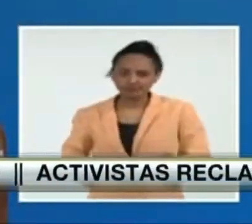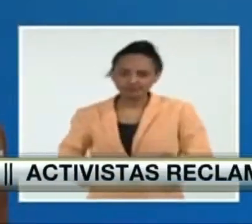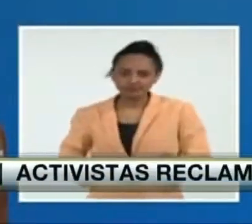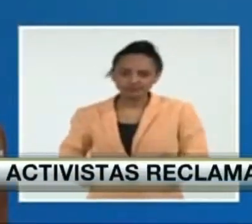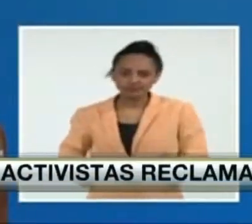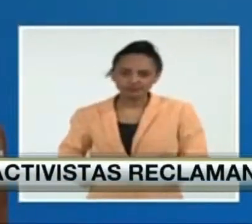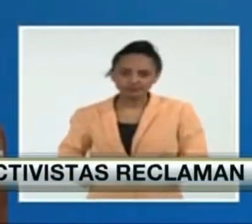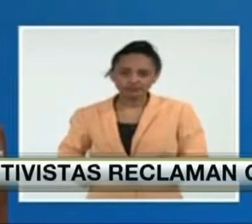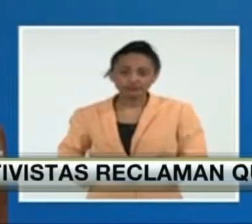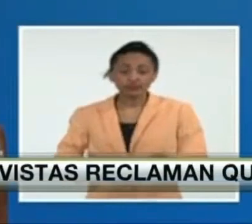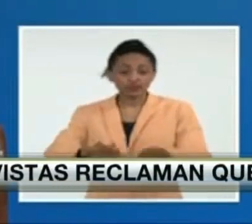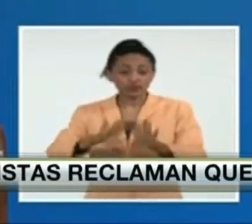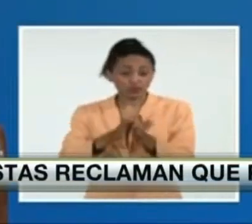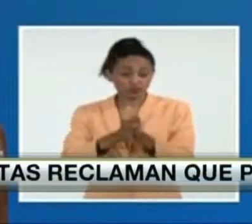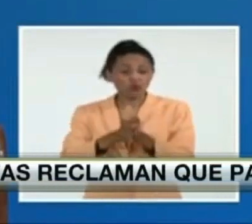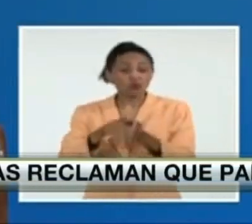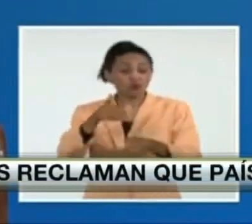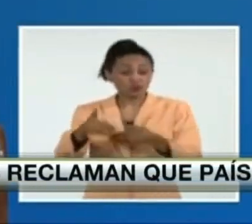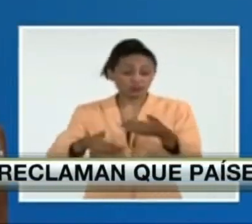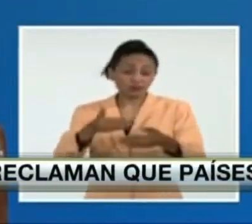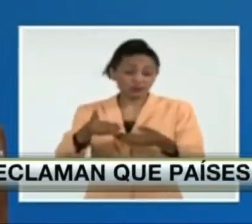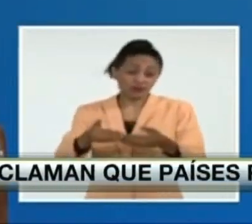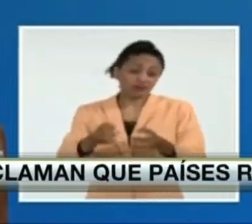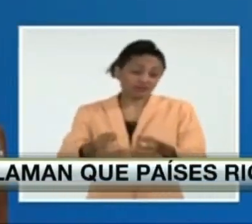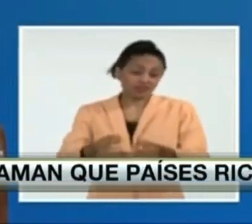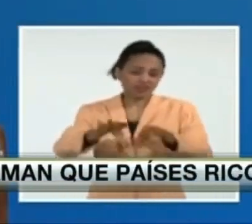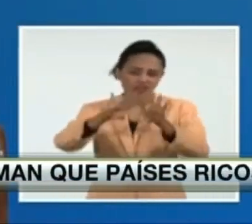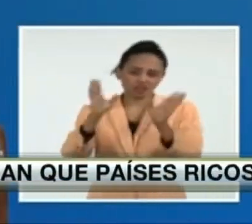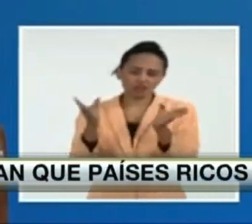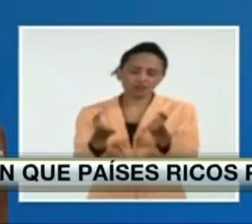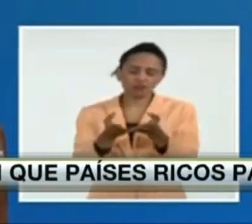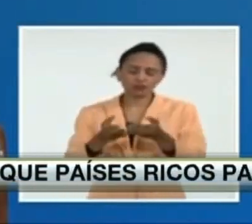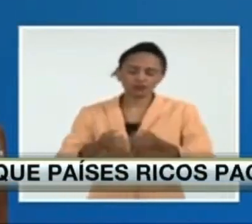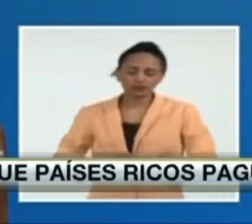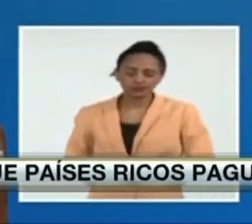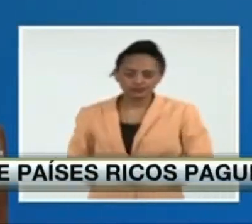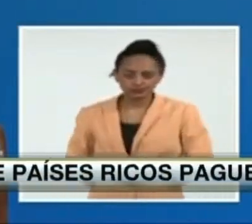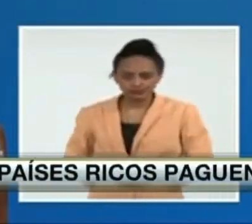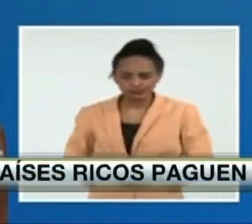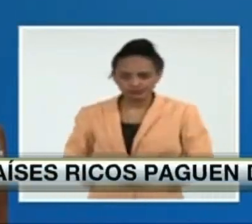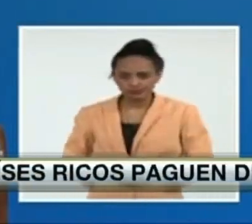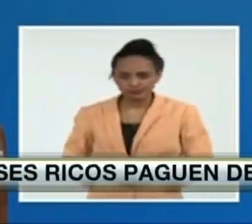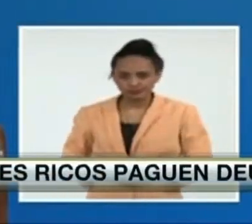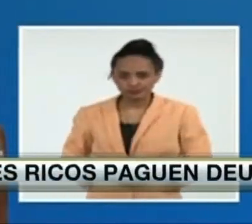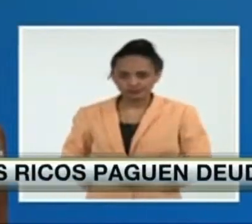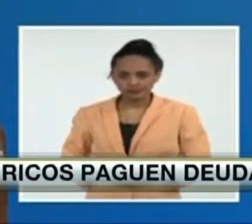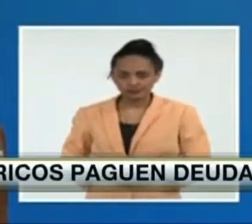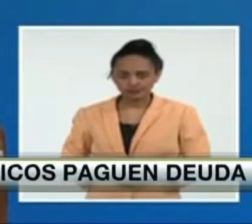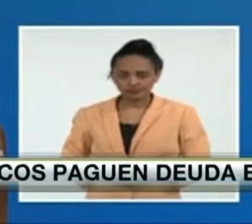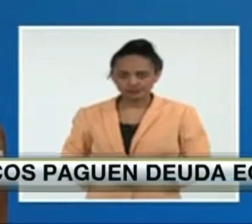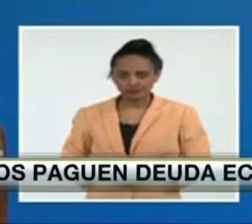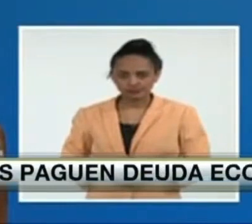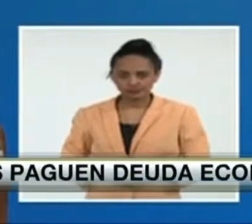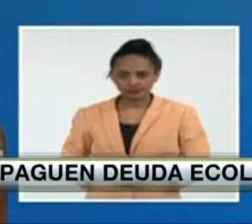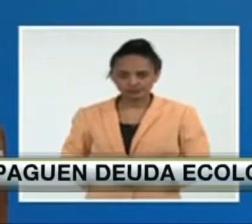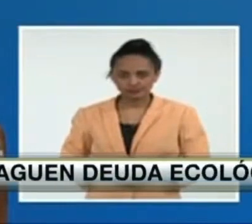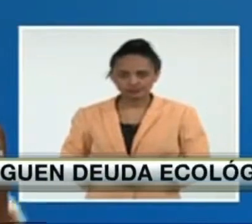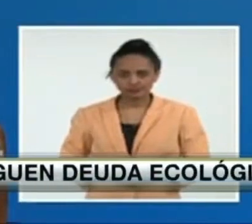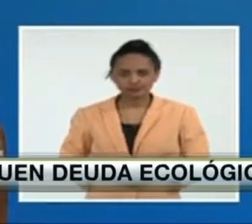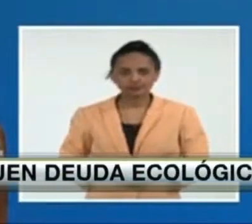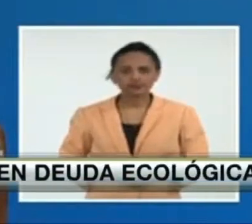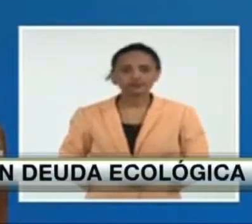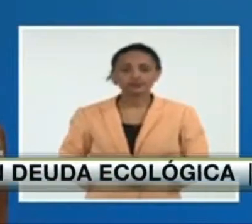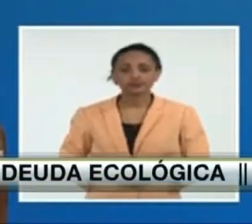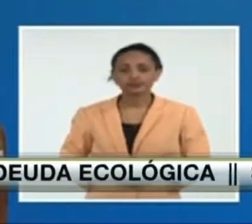provocado en todo el planeta la COVID-19. El presidente de los